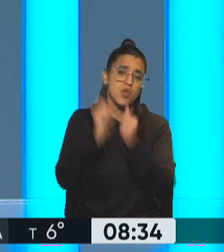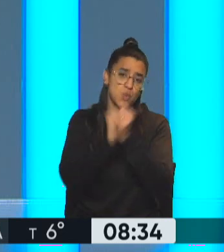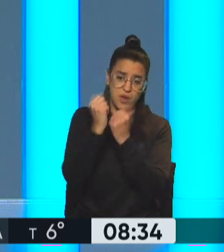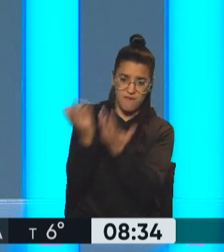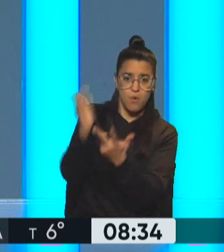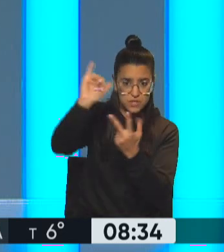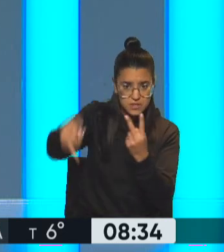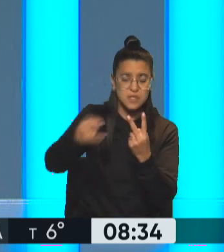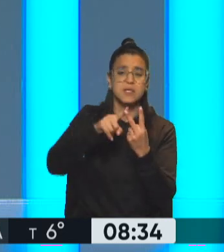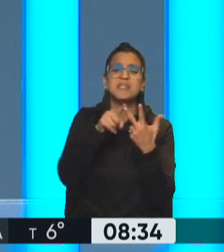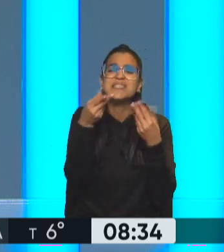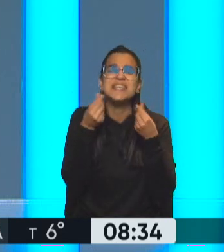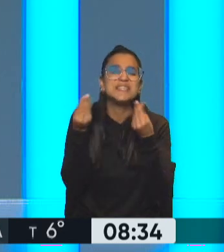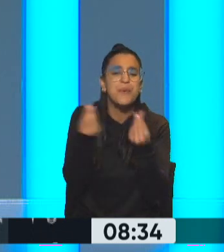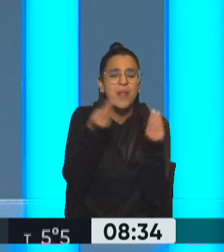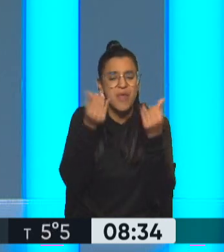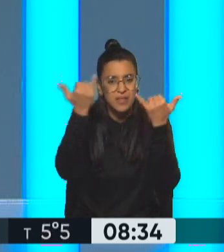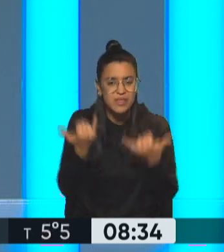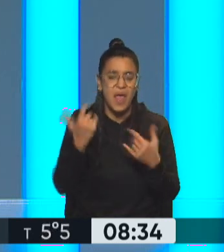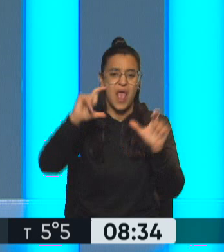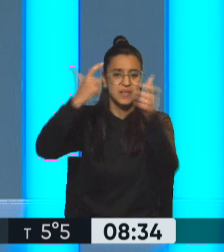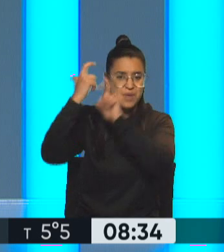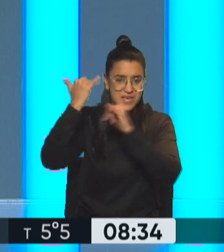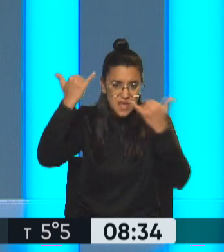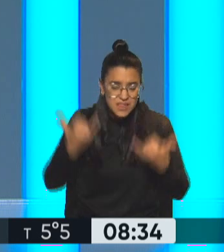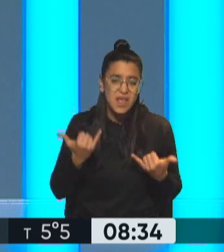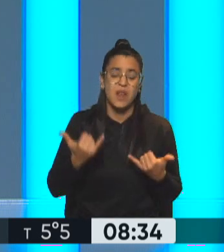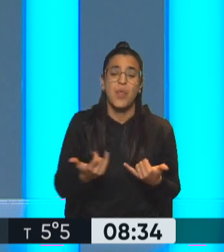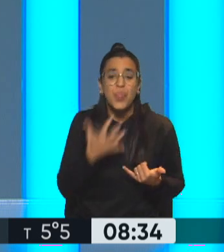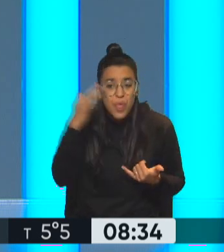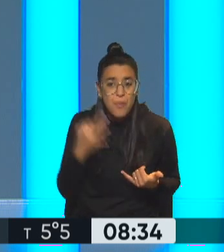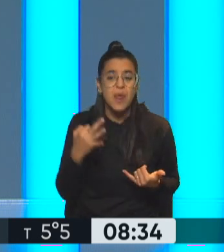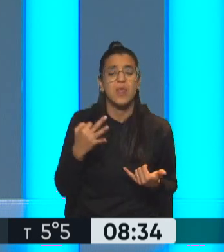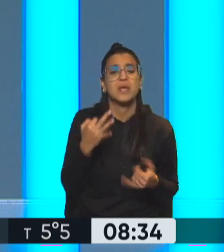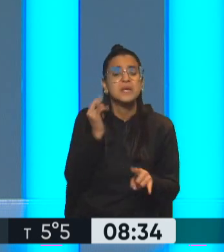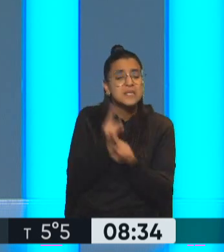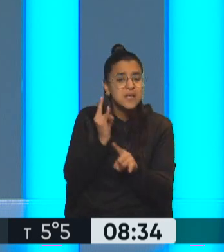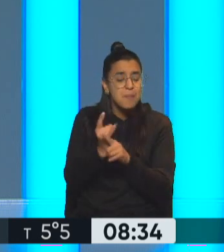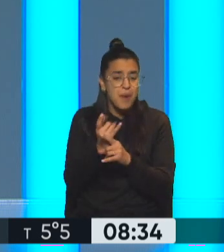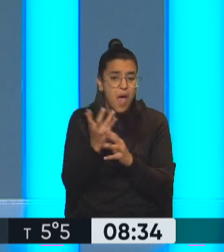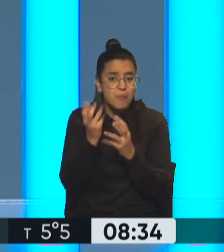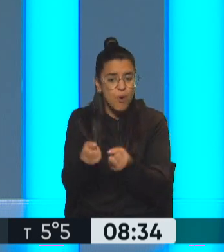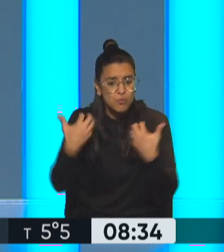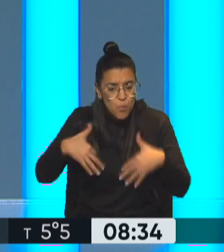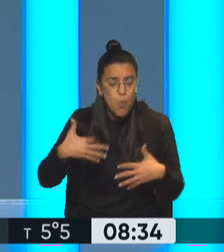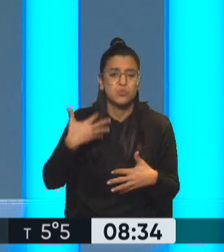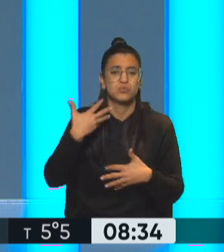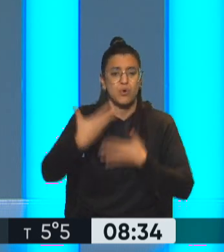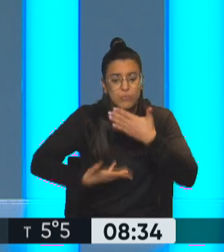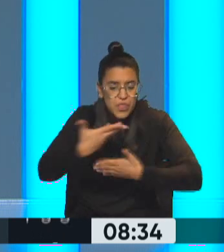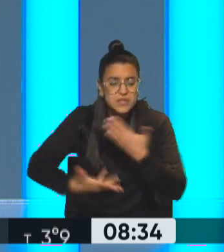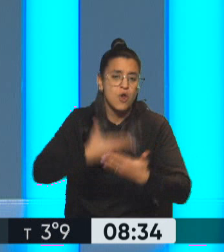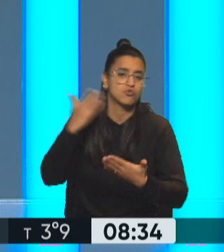industrialista, tiene sensibilidad, tiene experiencia y realmente ha apostado siempre en toda su carrera a todo lo que es el